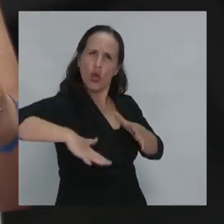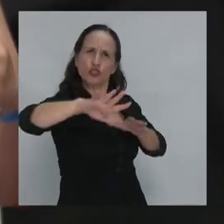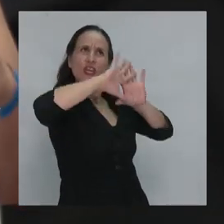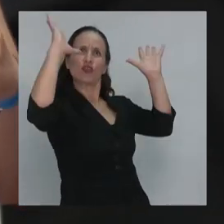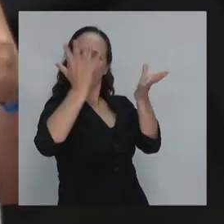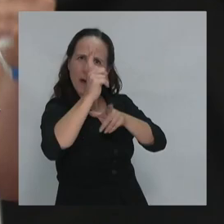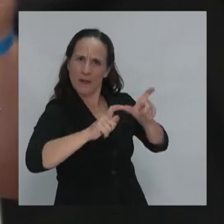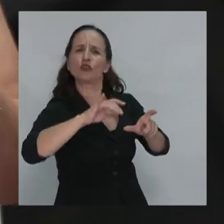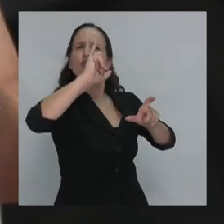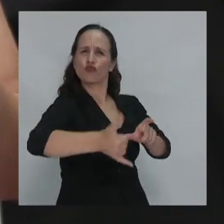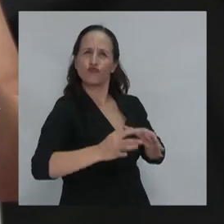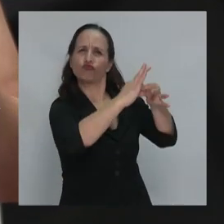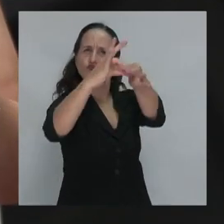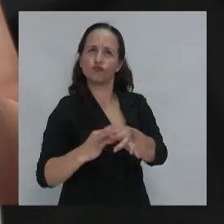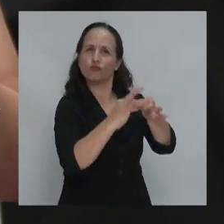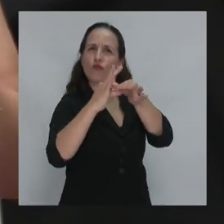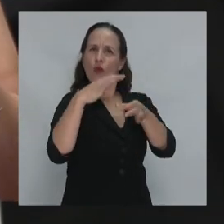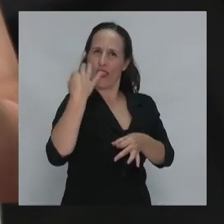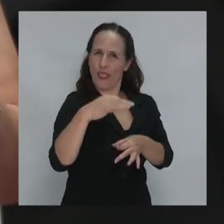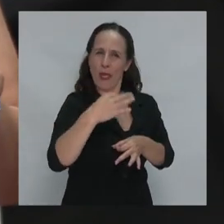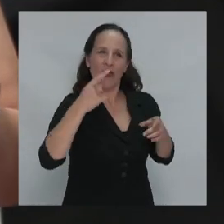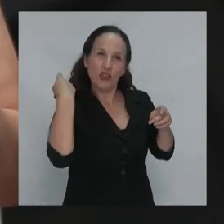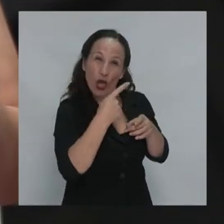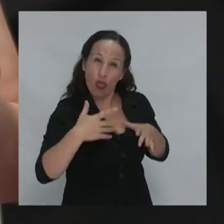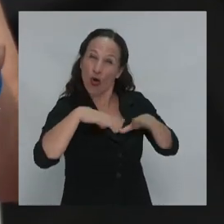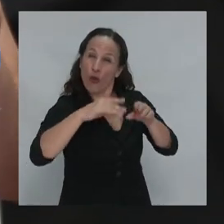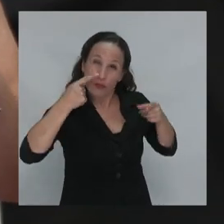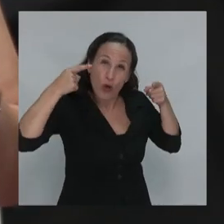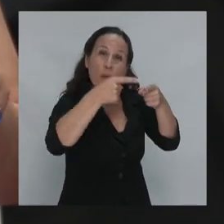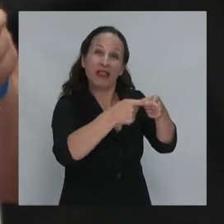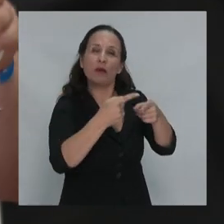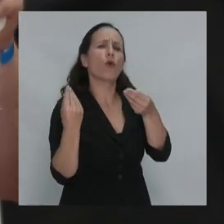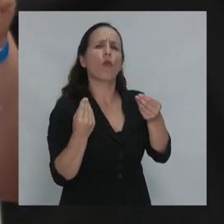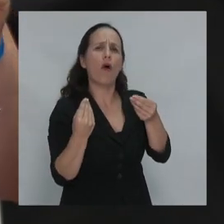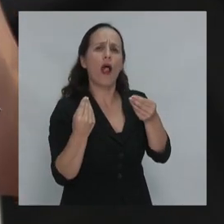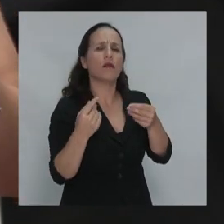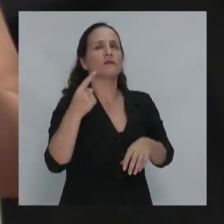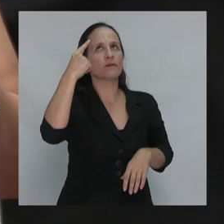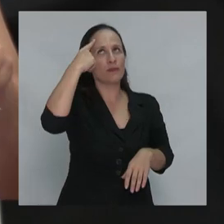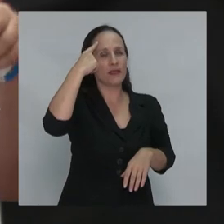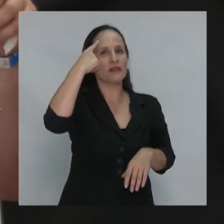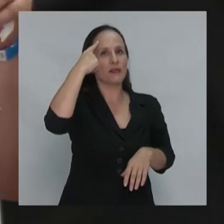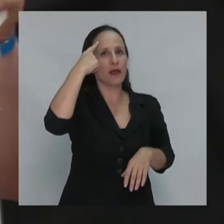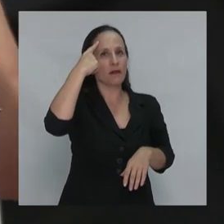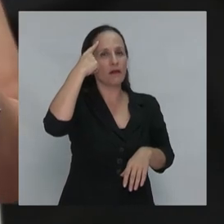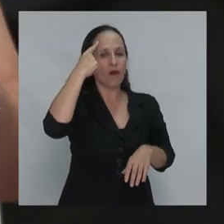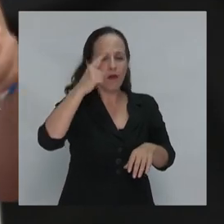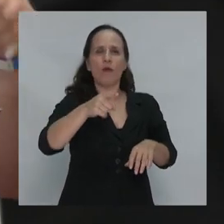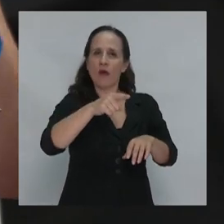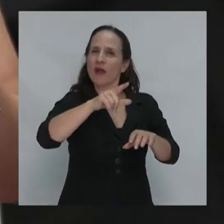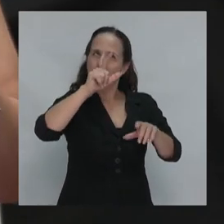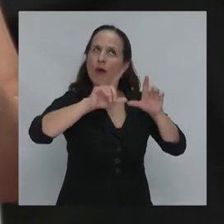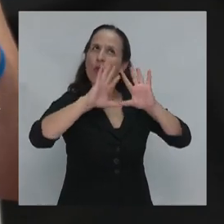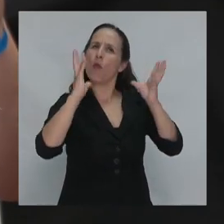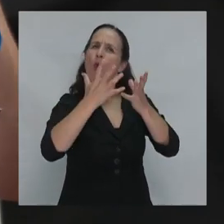mundial, tiene que estar unida con un único objetivo, el de pensar un mundo que, lejos